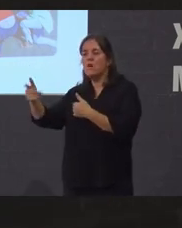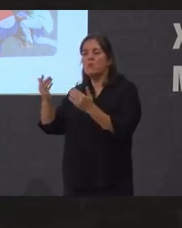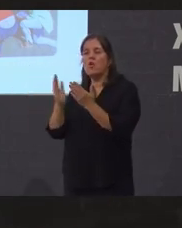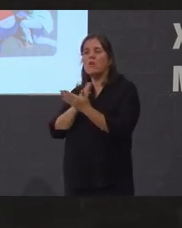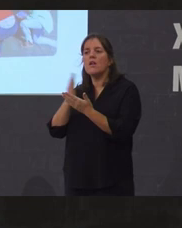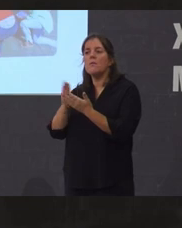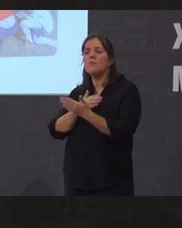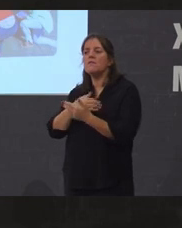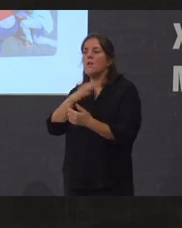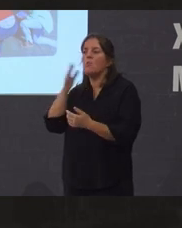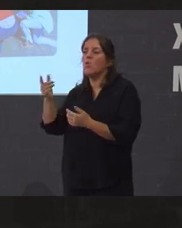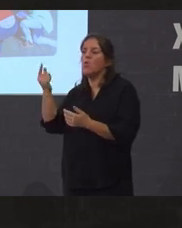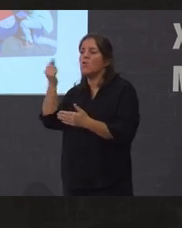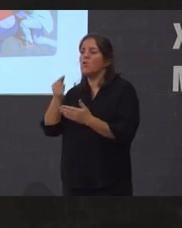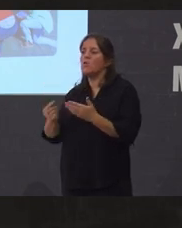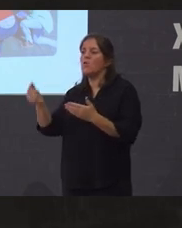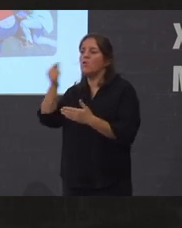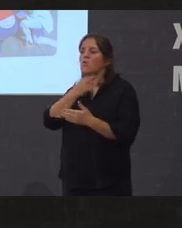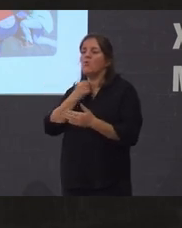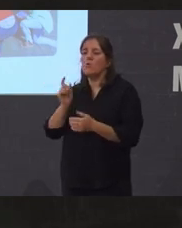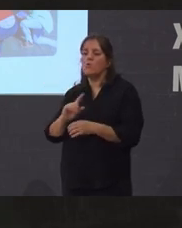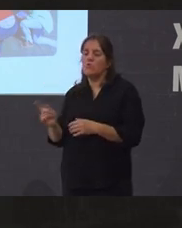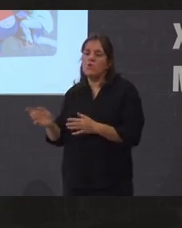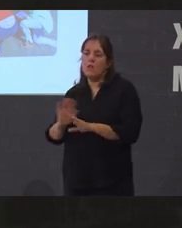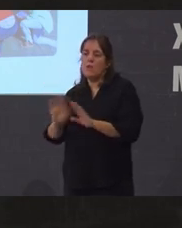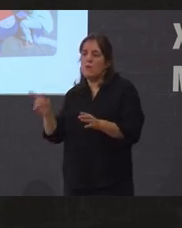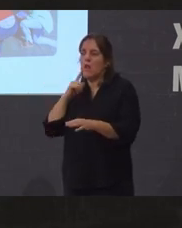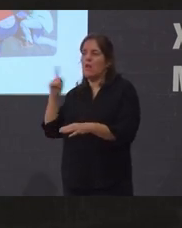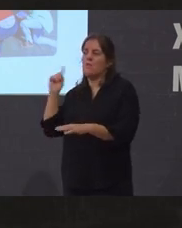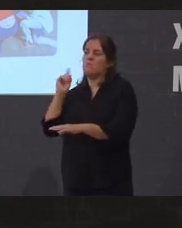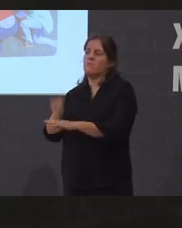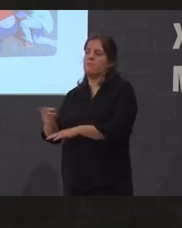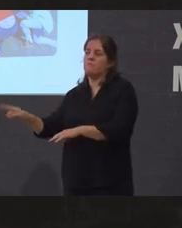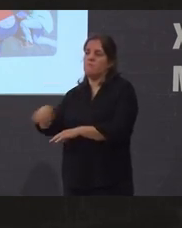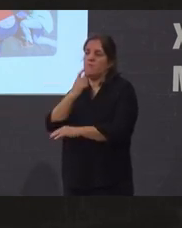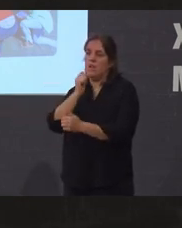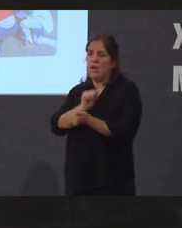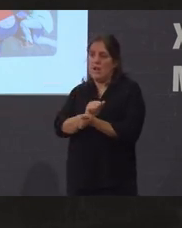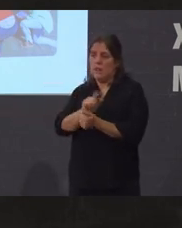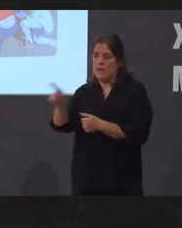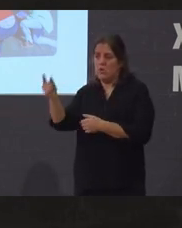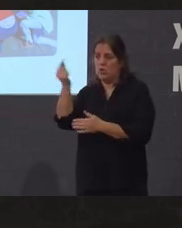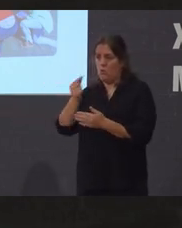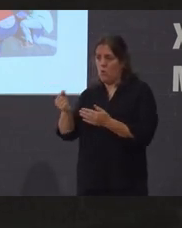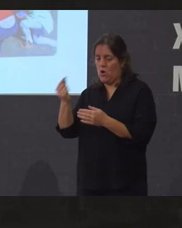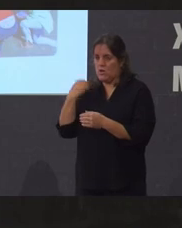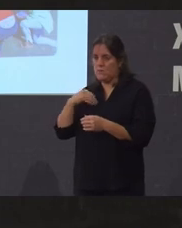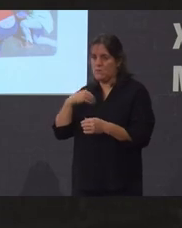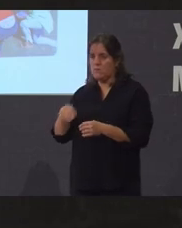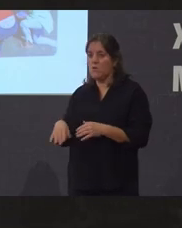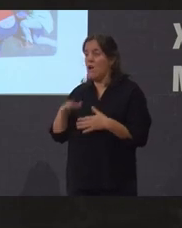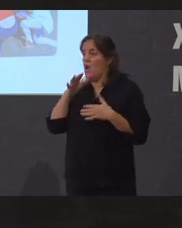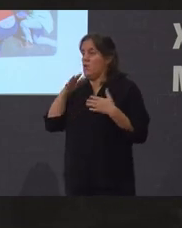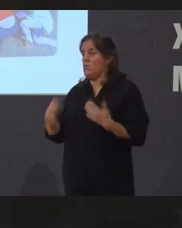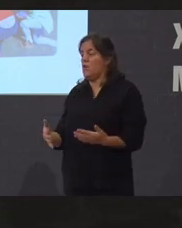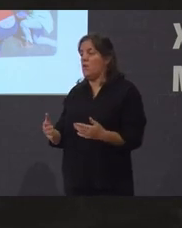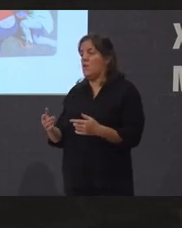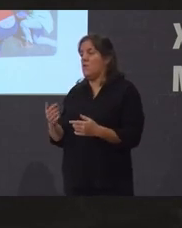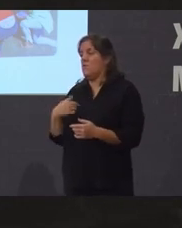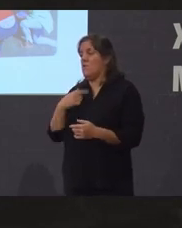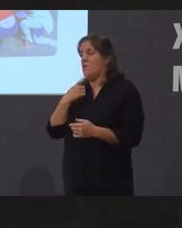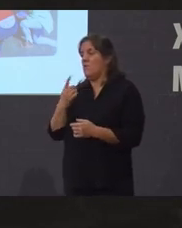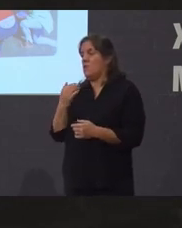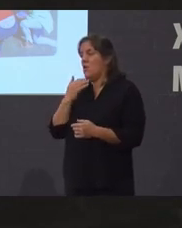condenamos aos dibuixantes da viñeta, non? E, bueno, na actualidade, pois, non digo